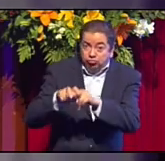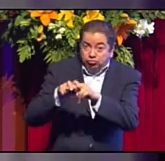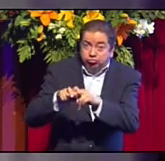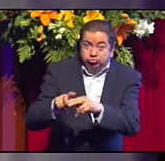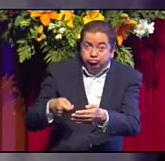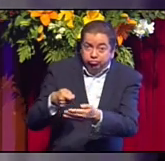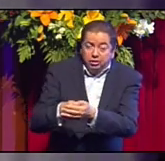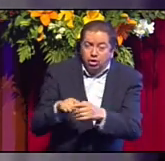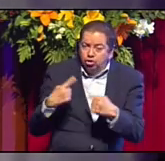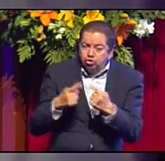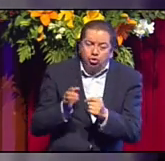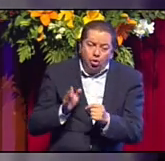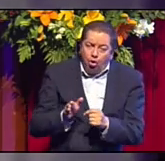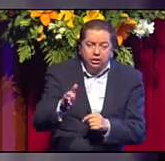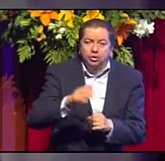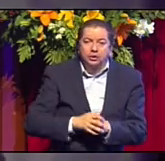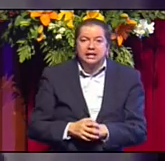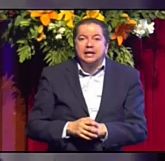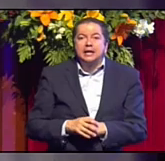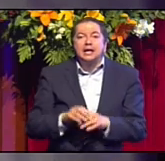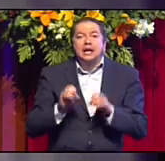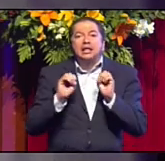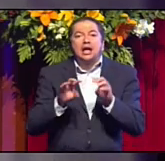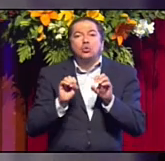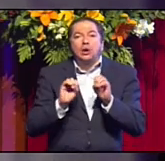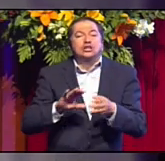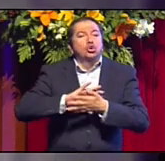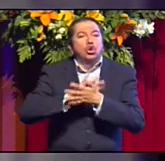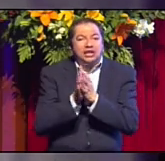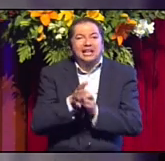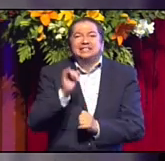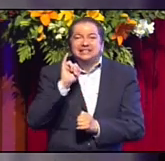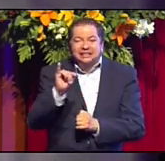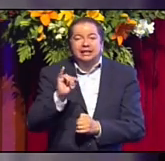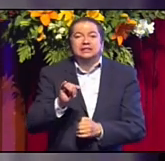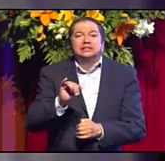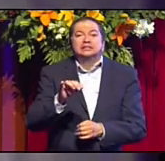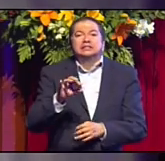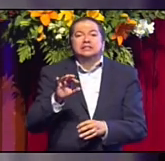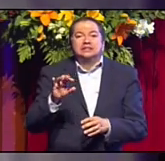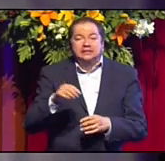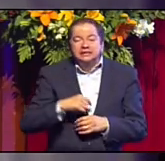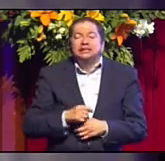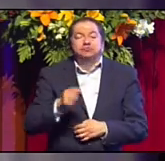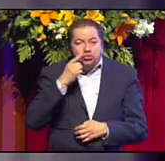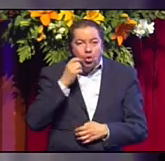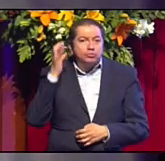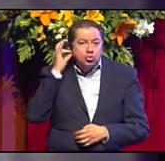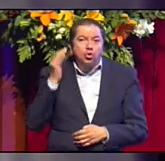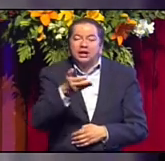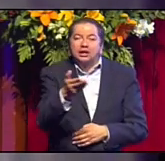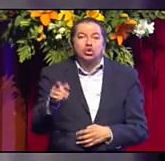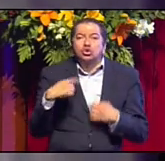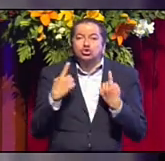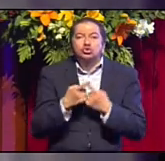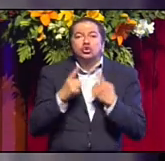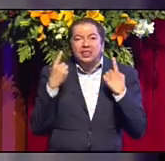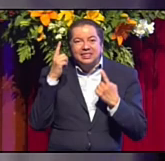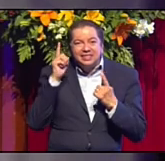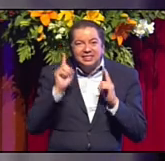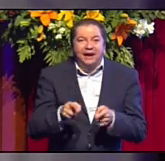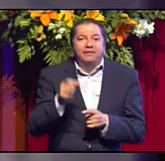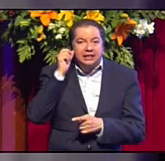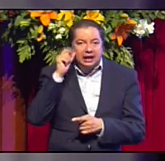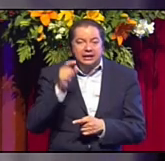escuela y que seguimos haciendo. La educación es todo. Sí, señores, sí, señora, es todo. Si no entendemos que la educación